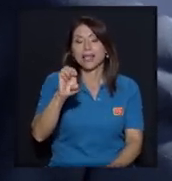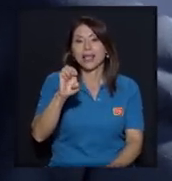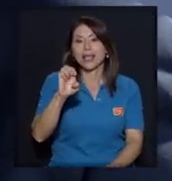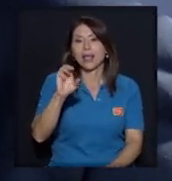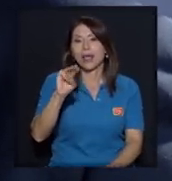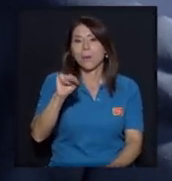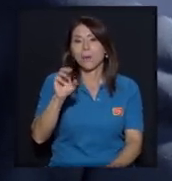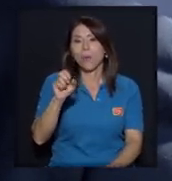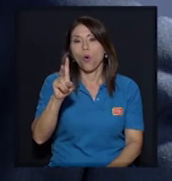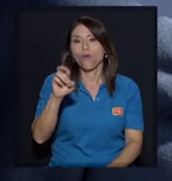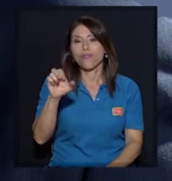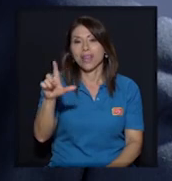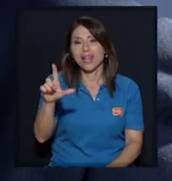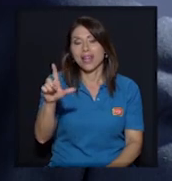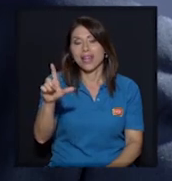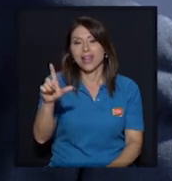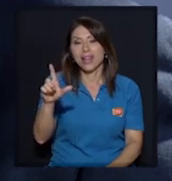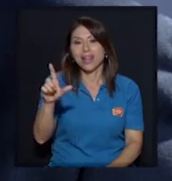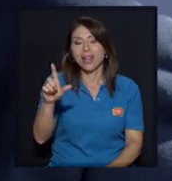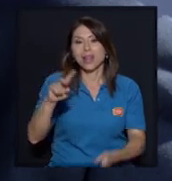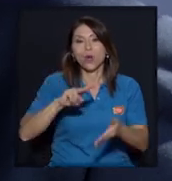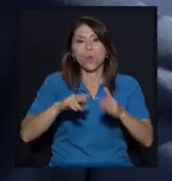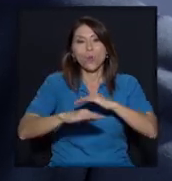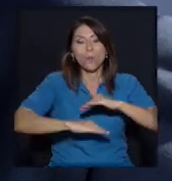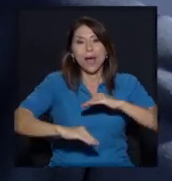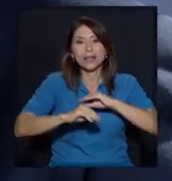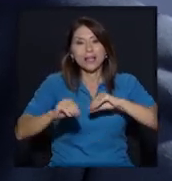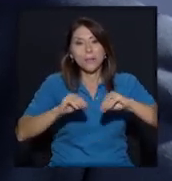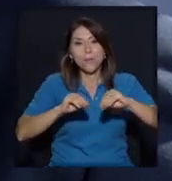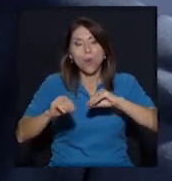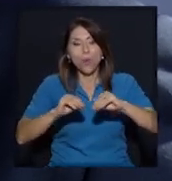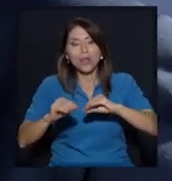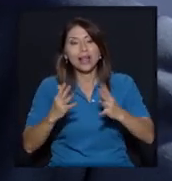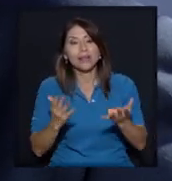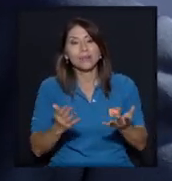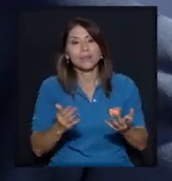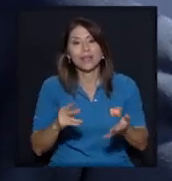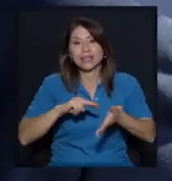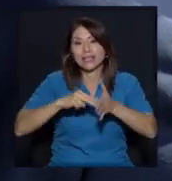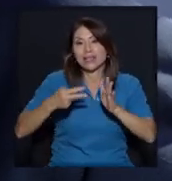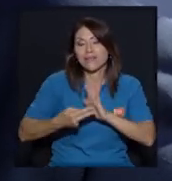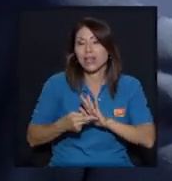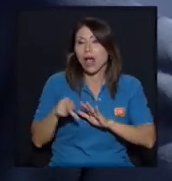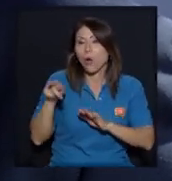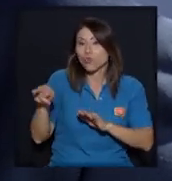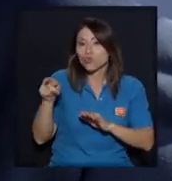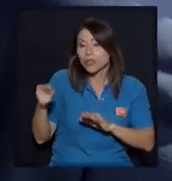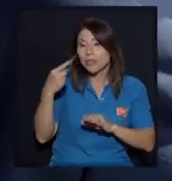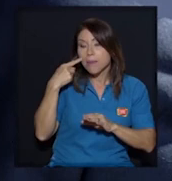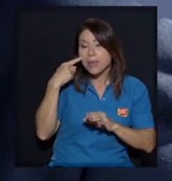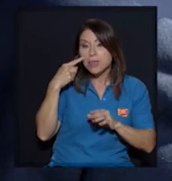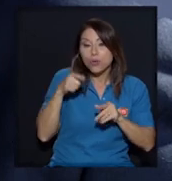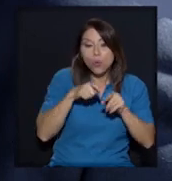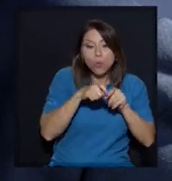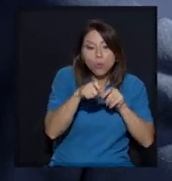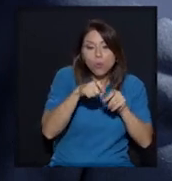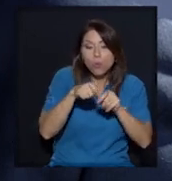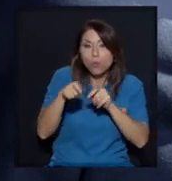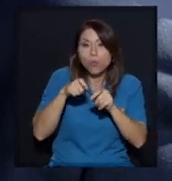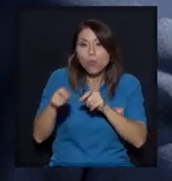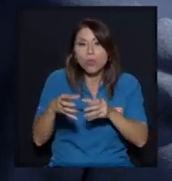que usted va valorando o haciendo esas mediciones del volumen de producción, pero